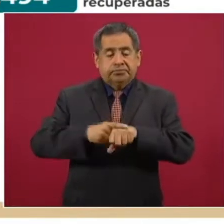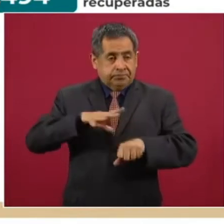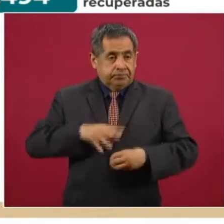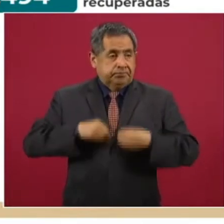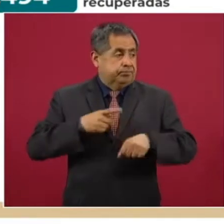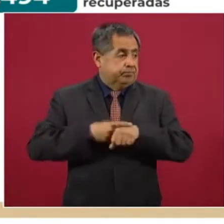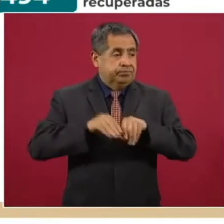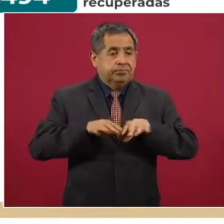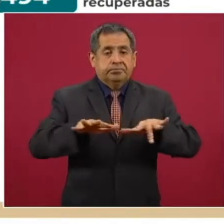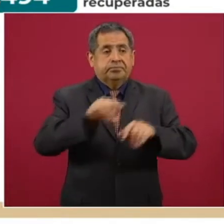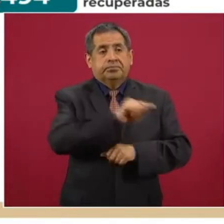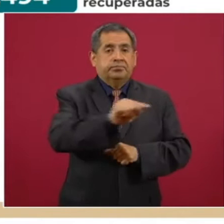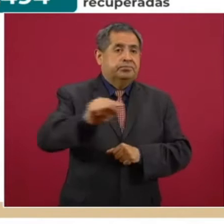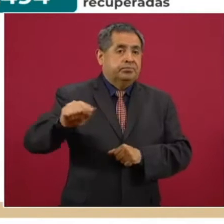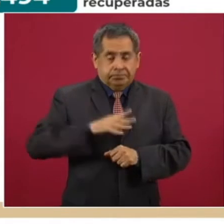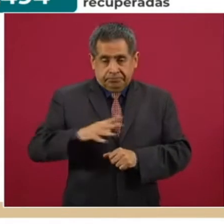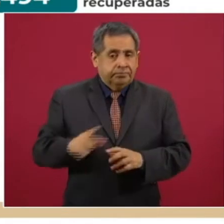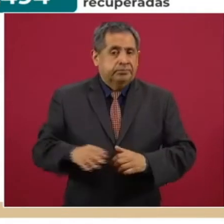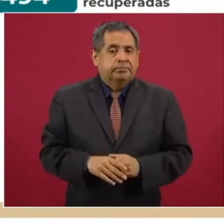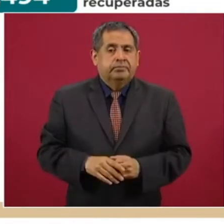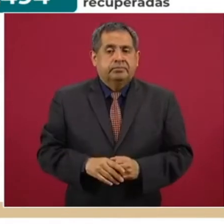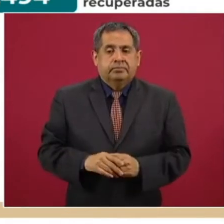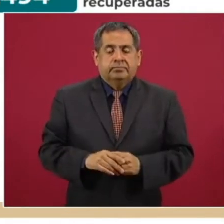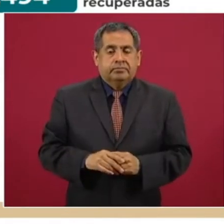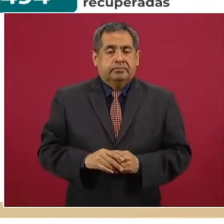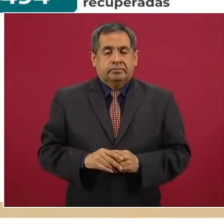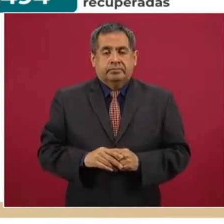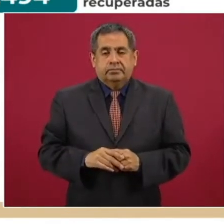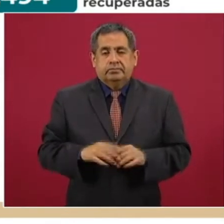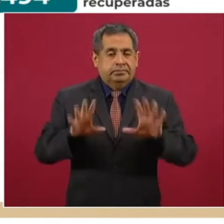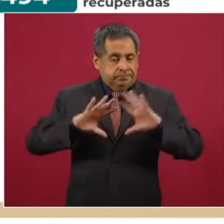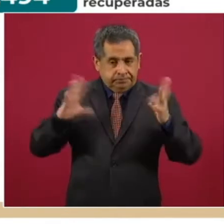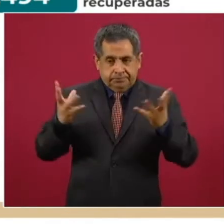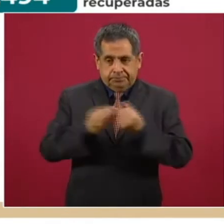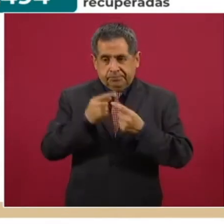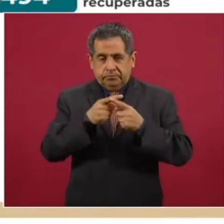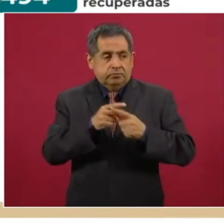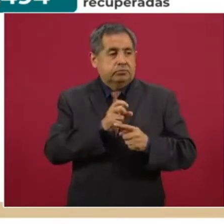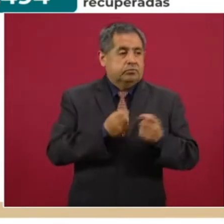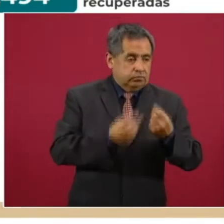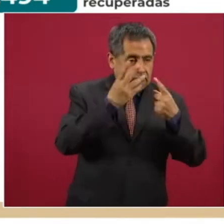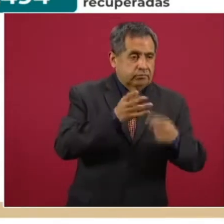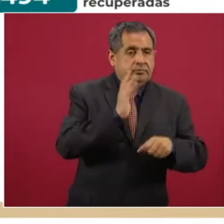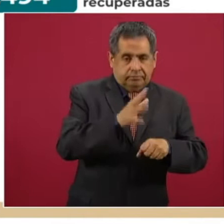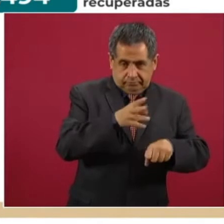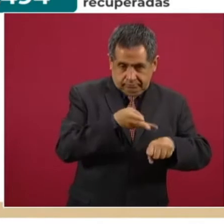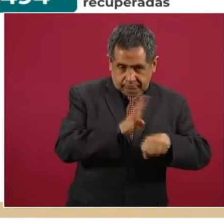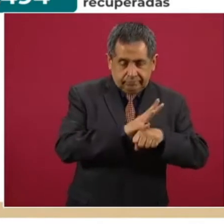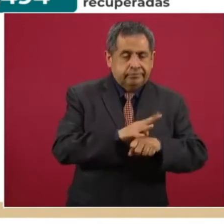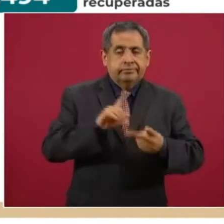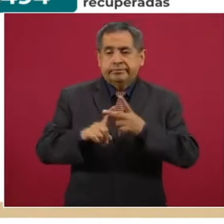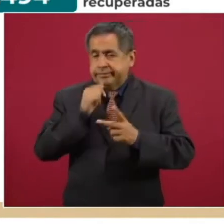hemos mencionado múltiples veces. Aunque sumamos toda esta cantidad de casos, se estima que son